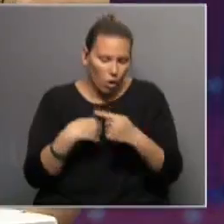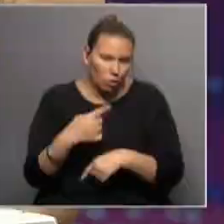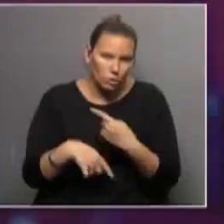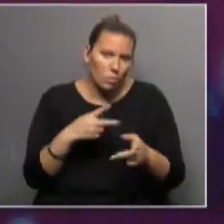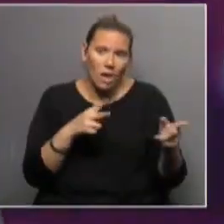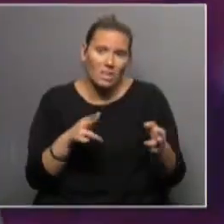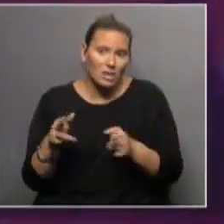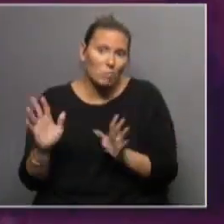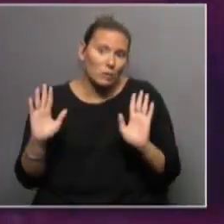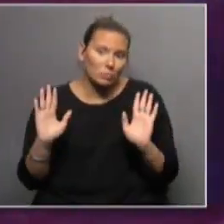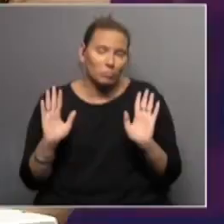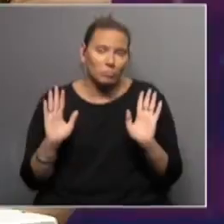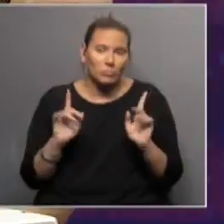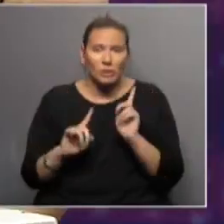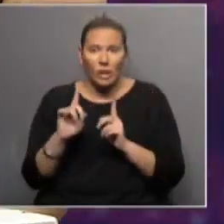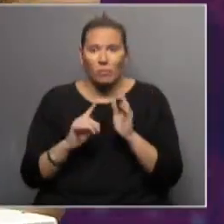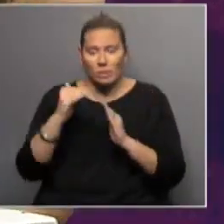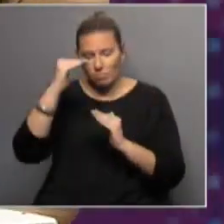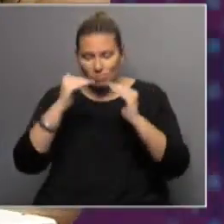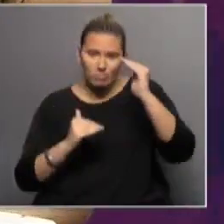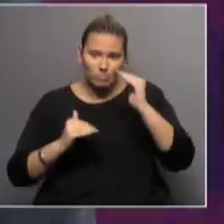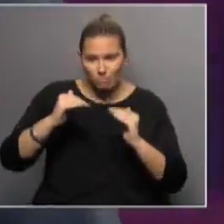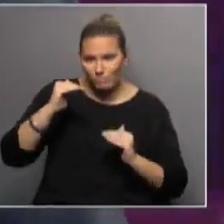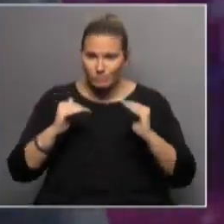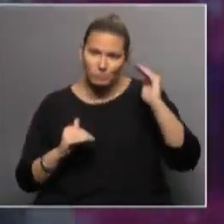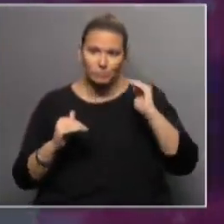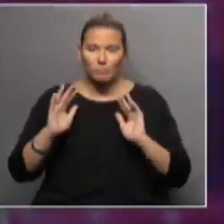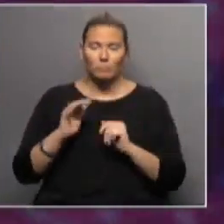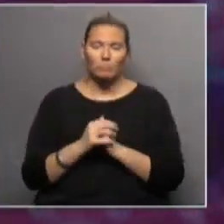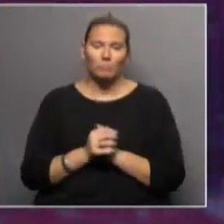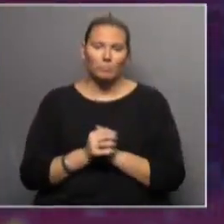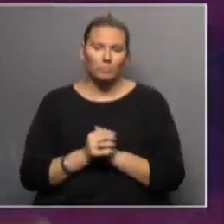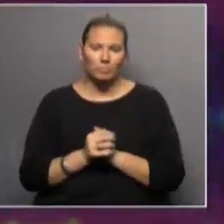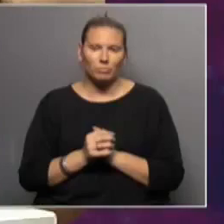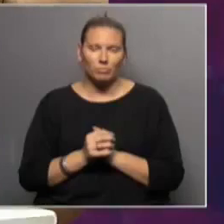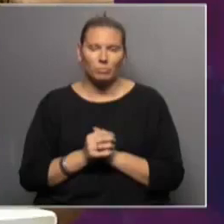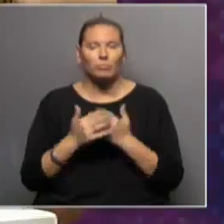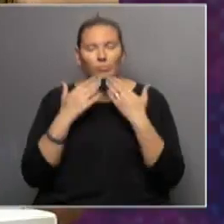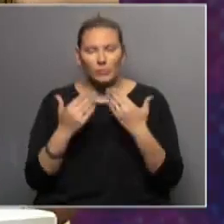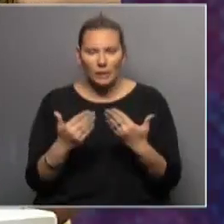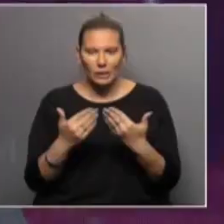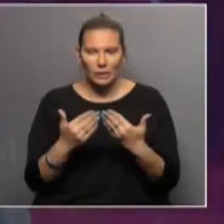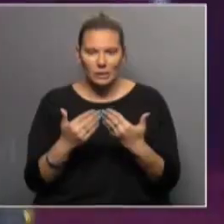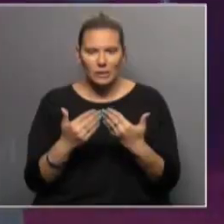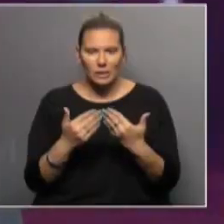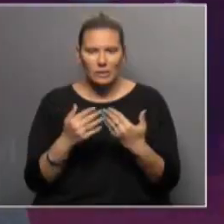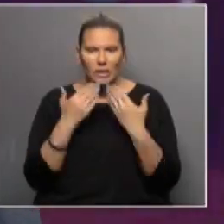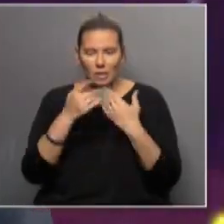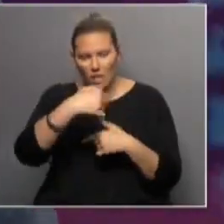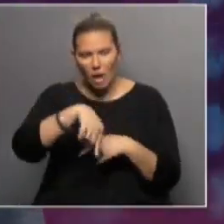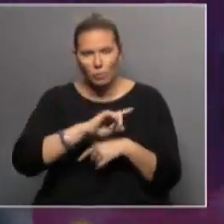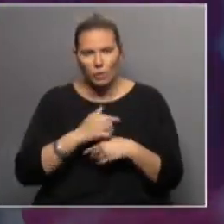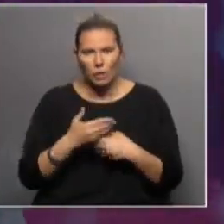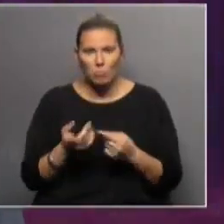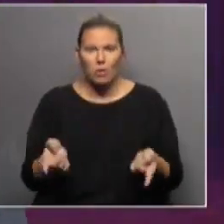etapas, ¿verdad? Hay que revertir. A veces está arriba y a veces no tan arriba. Exactamente. Bueno, exactamente. Muchísimas gracias, no, Marcelo, gracias a ustedes